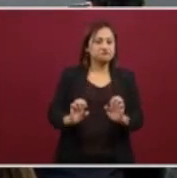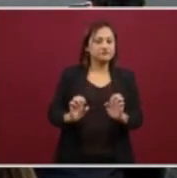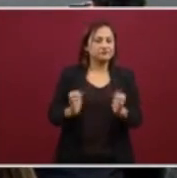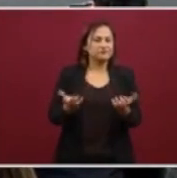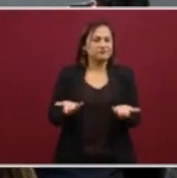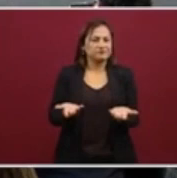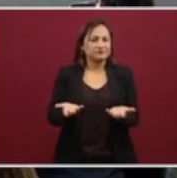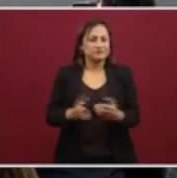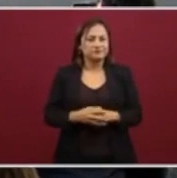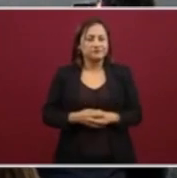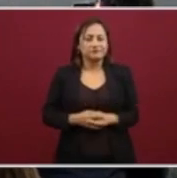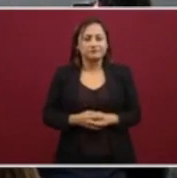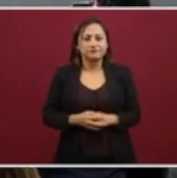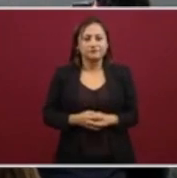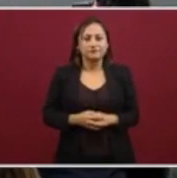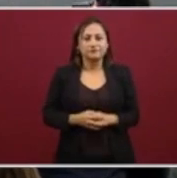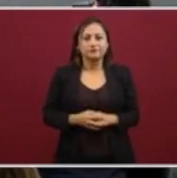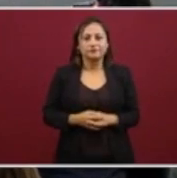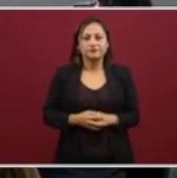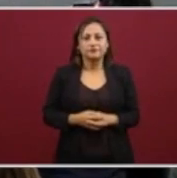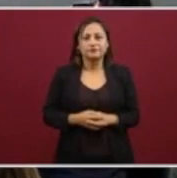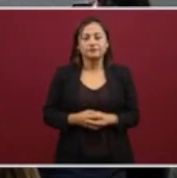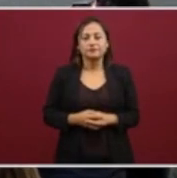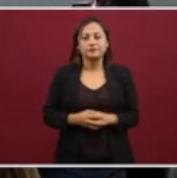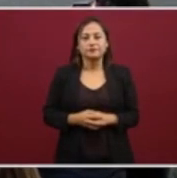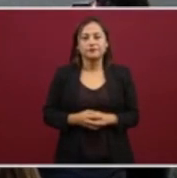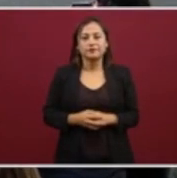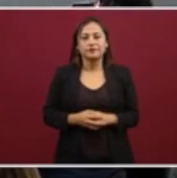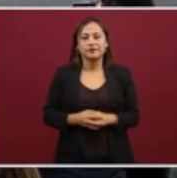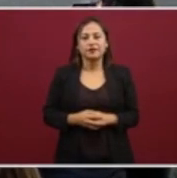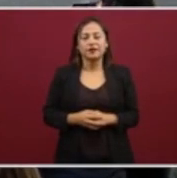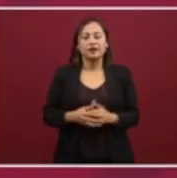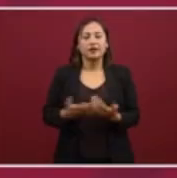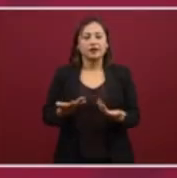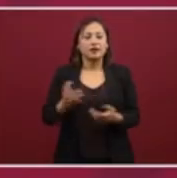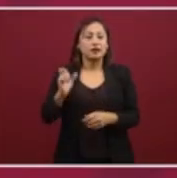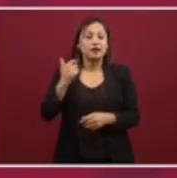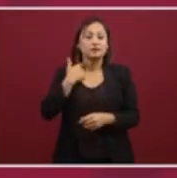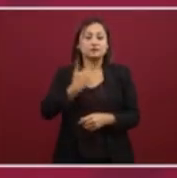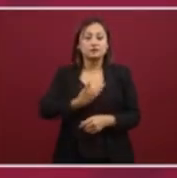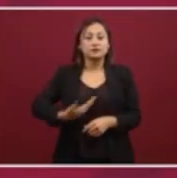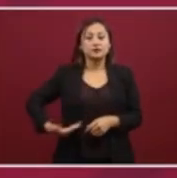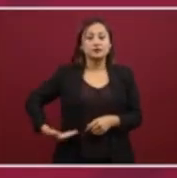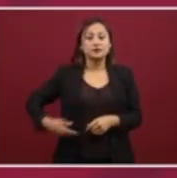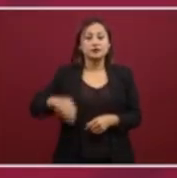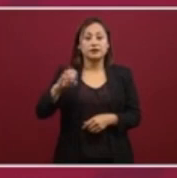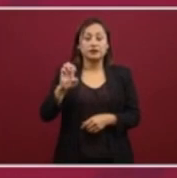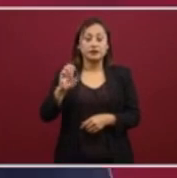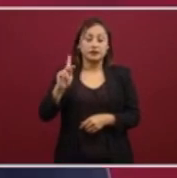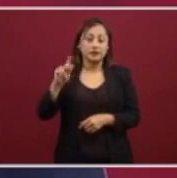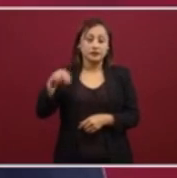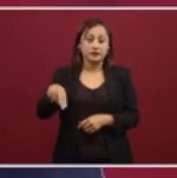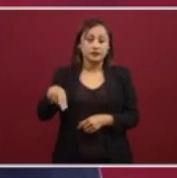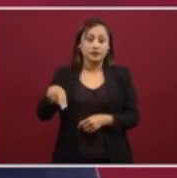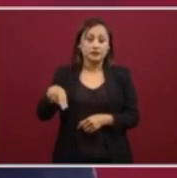y en abono al presidente Peña, ese avión se lo dejó